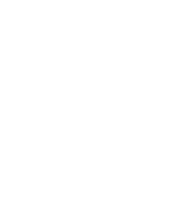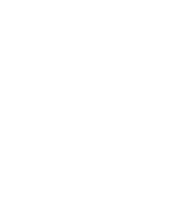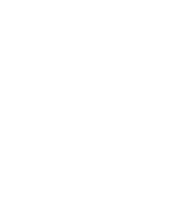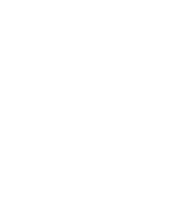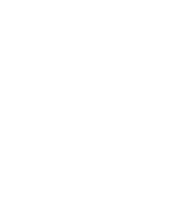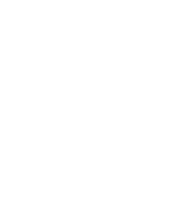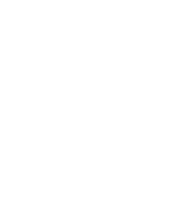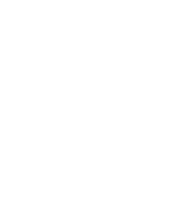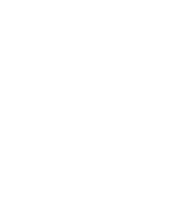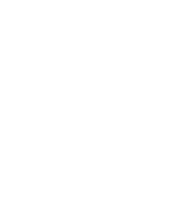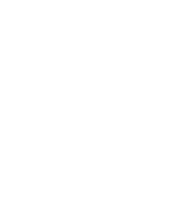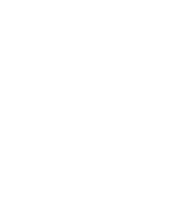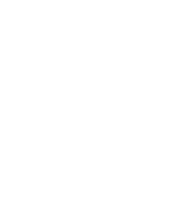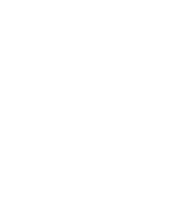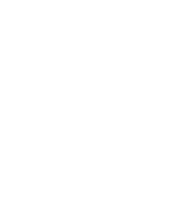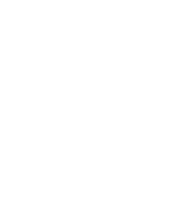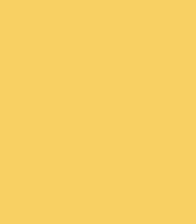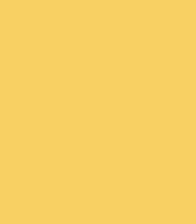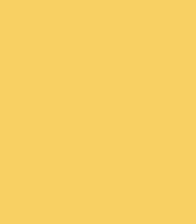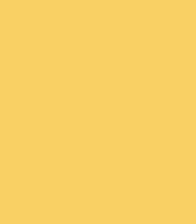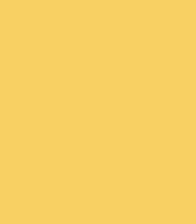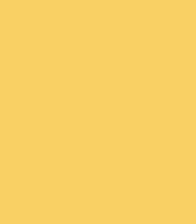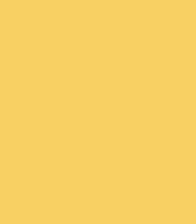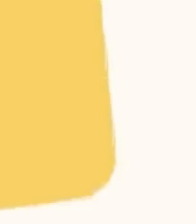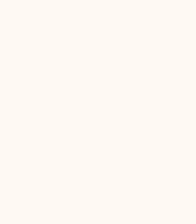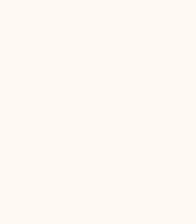Ministerio de Gobernación.